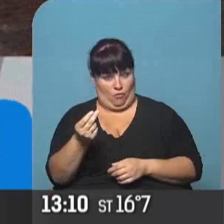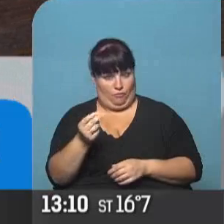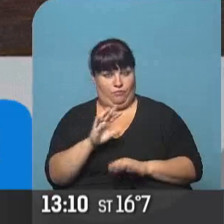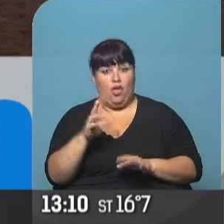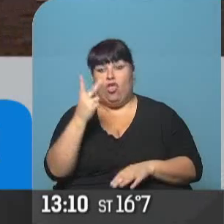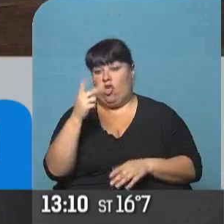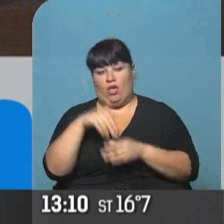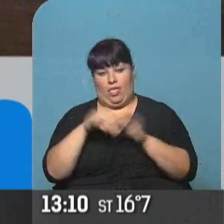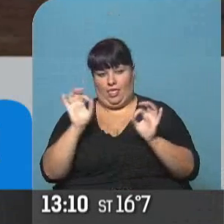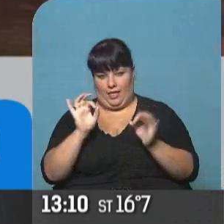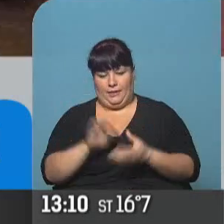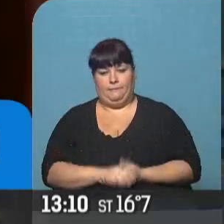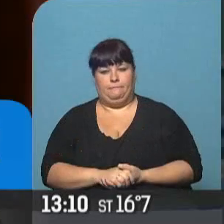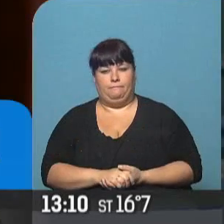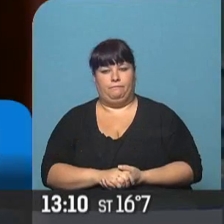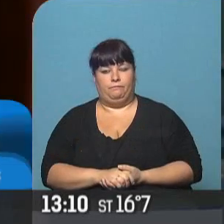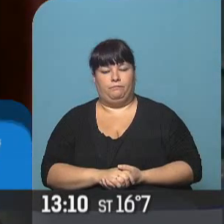contra, 2 abstenciones.